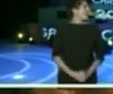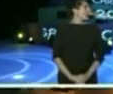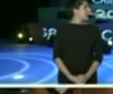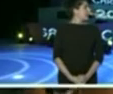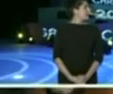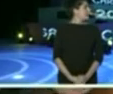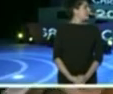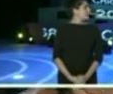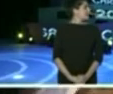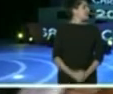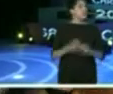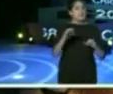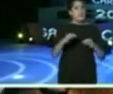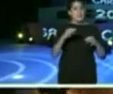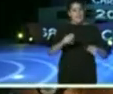Siempre me dejas el sobre a mí.